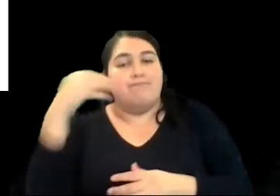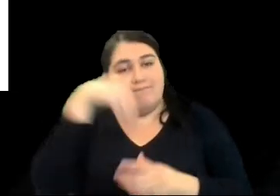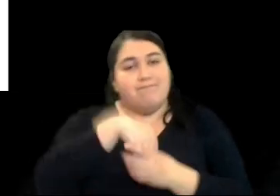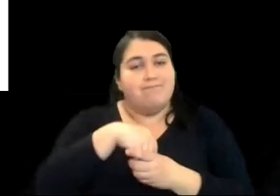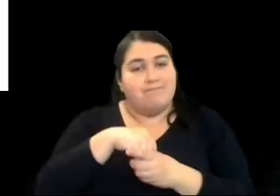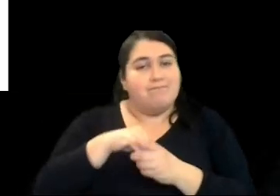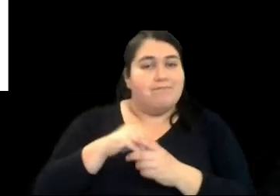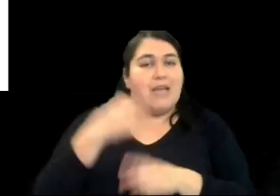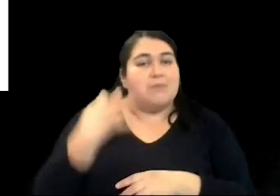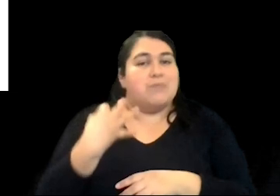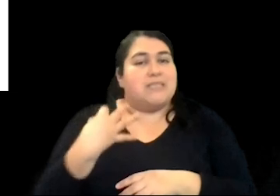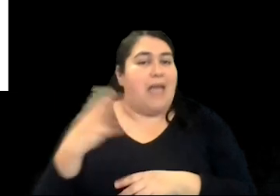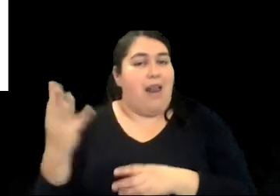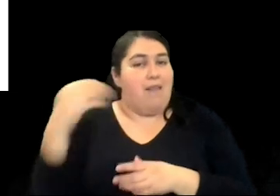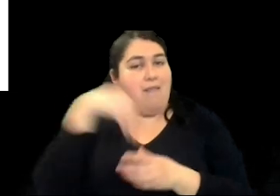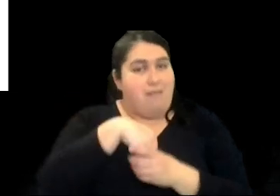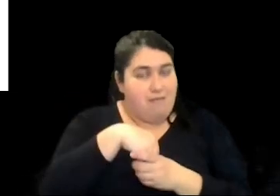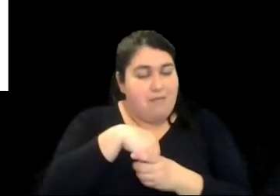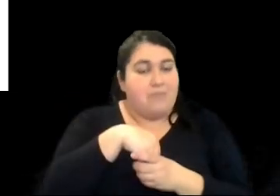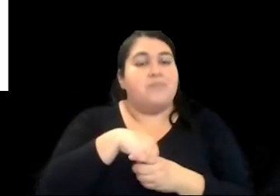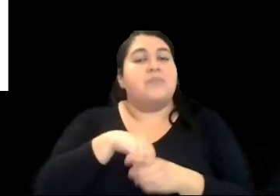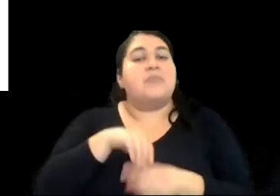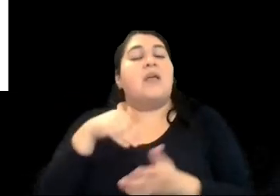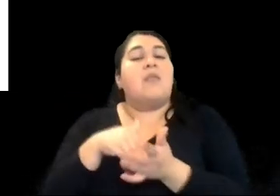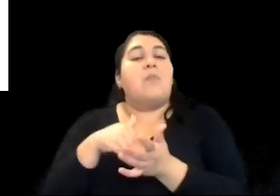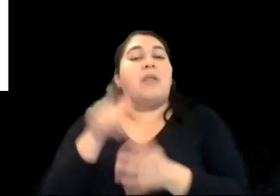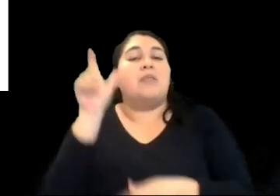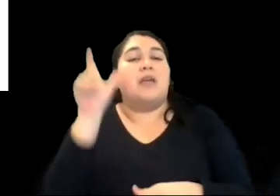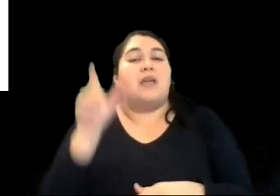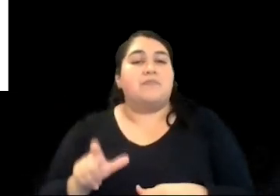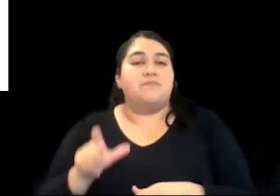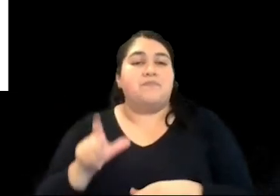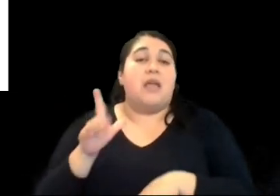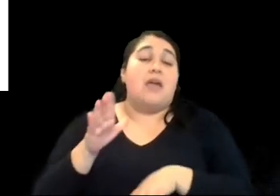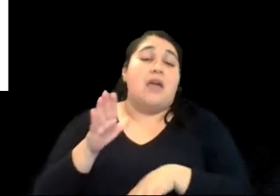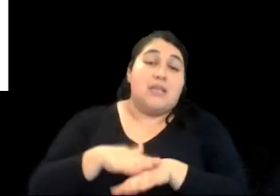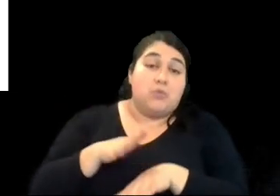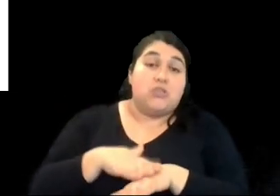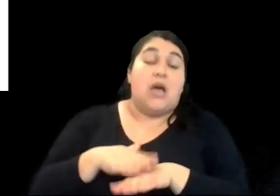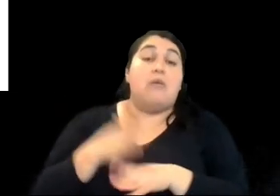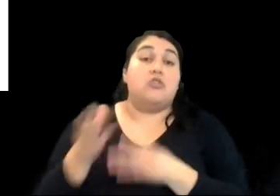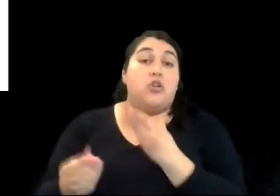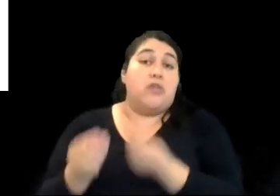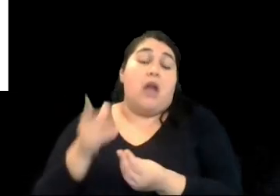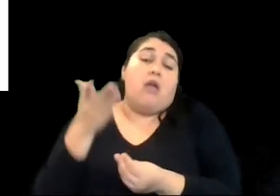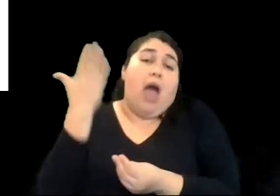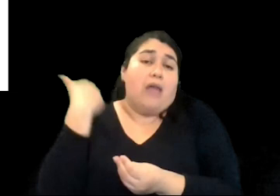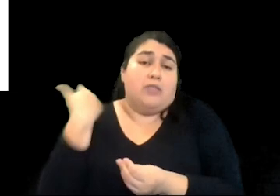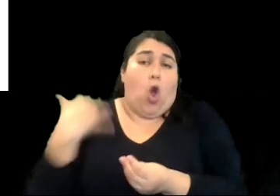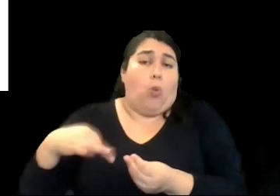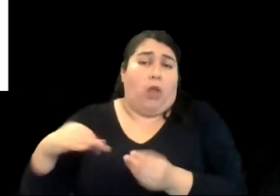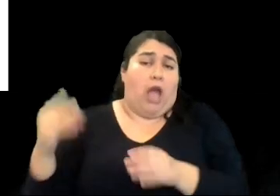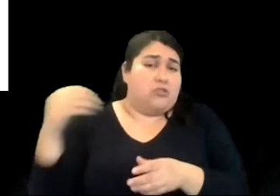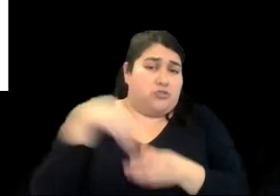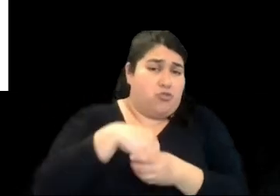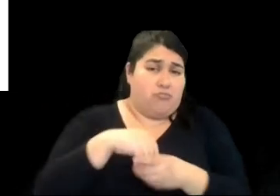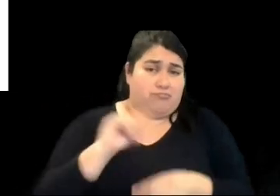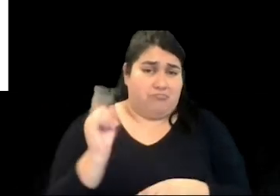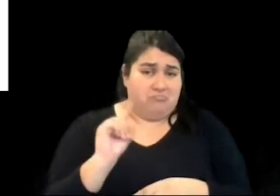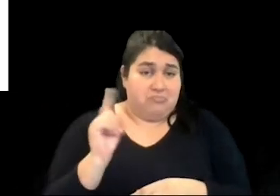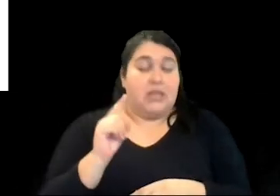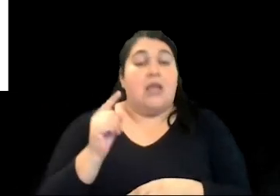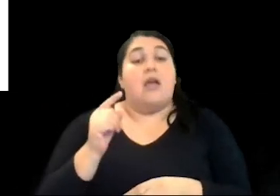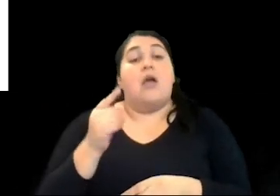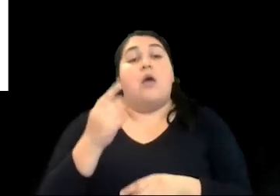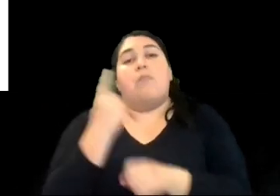su carácter de responsable solidario no tenía obligación, pero el resto de los contribuyentes tendrían que presentar la declaración